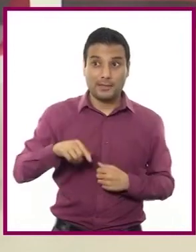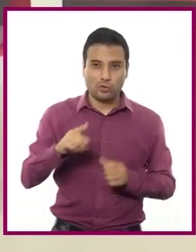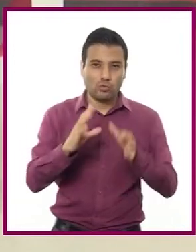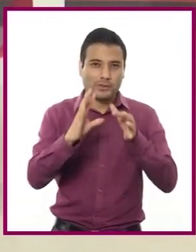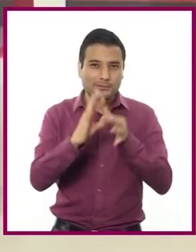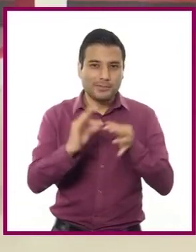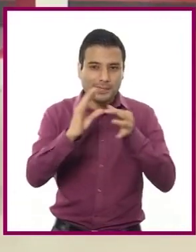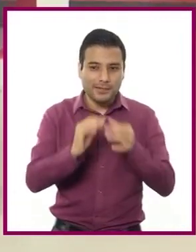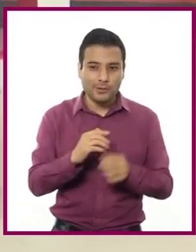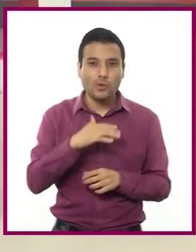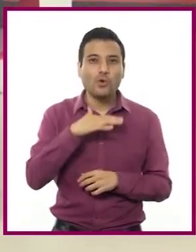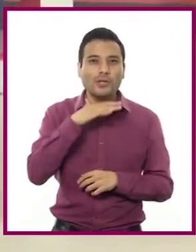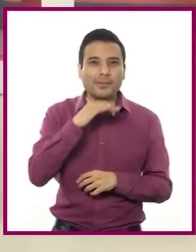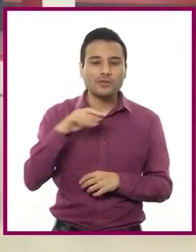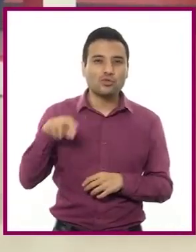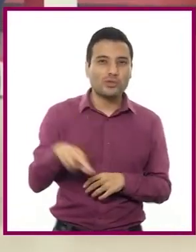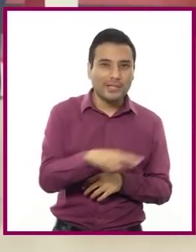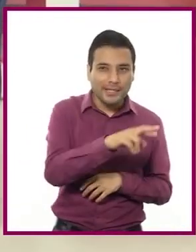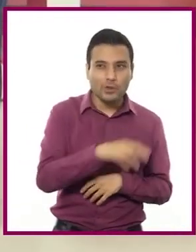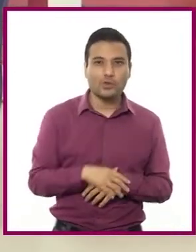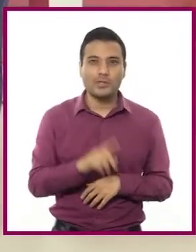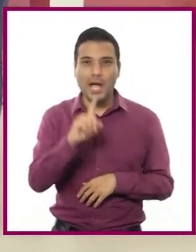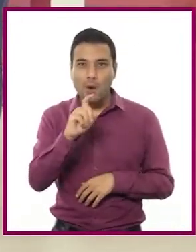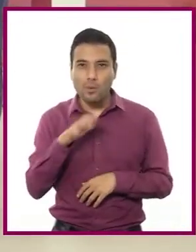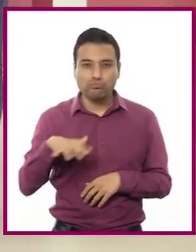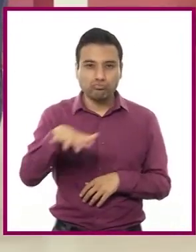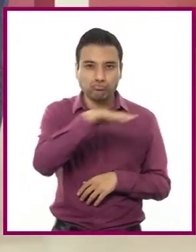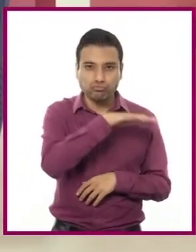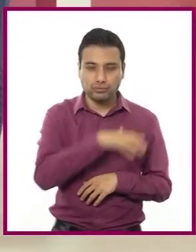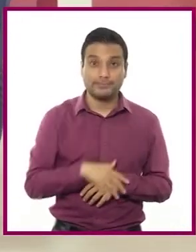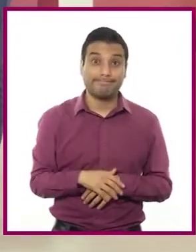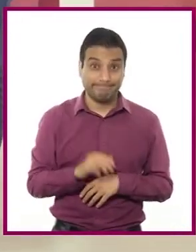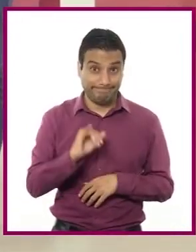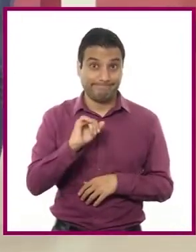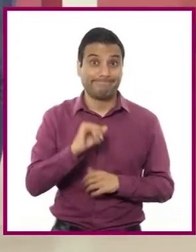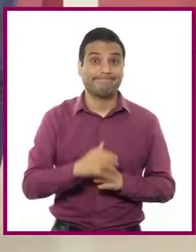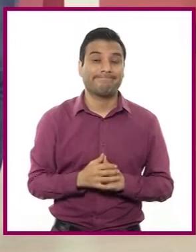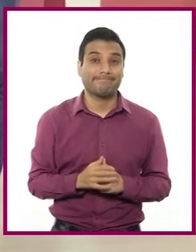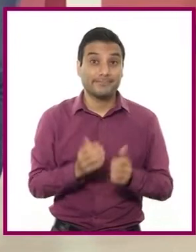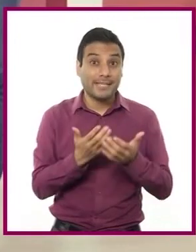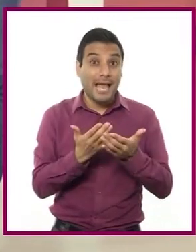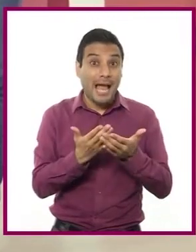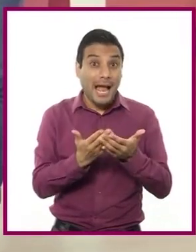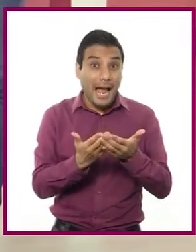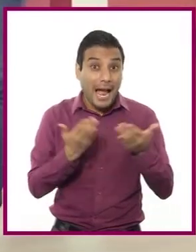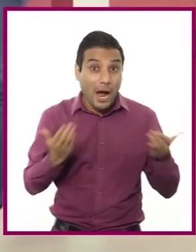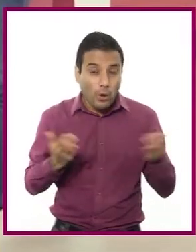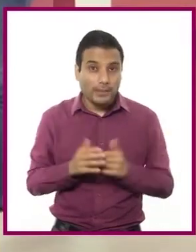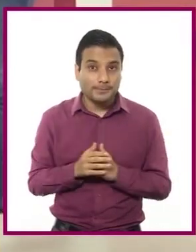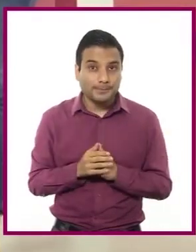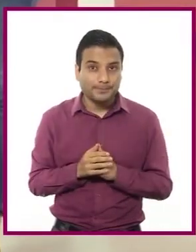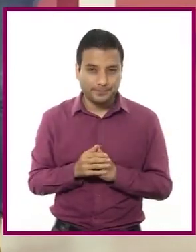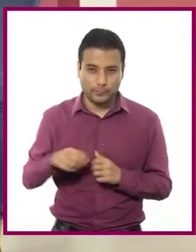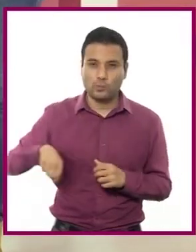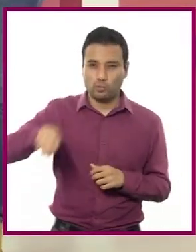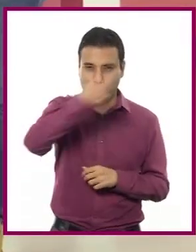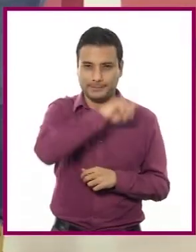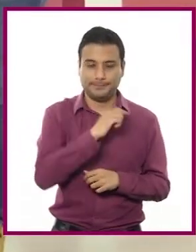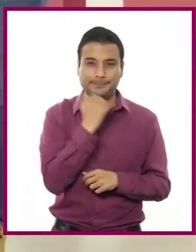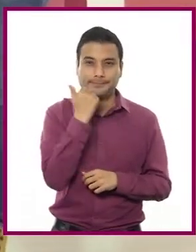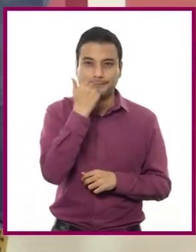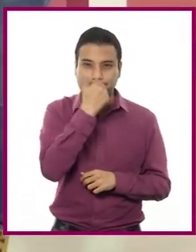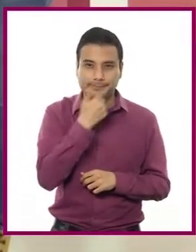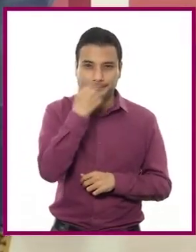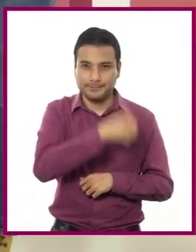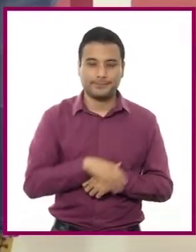la contaminación de ríos, lagunas y presas. Así es. Ahora les toca a las y los estudiantes que nos